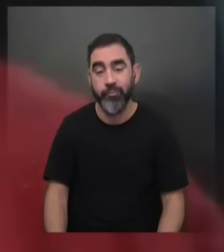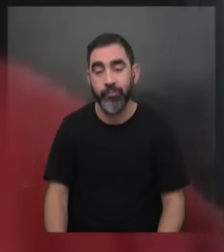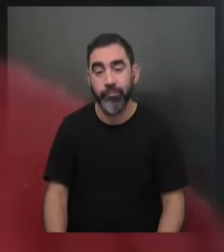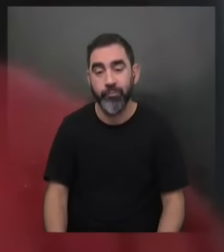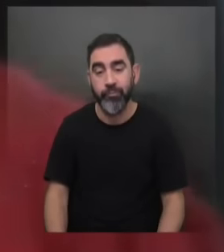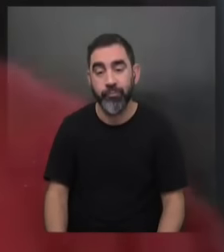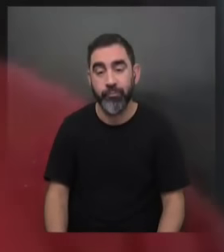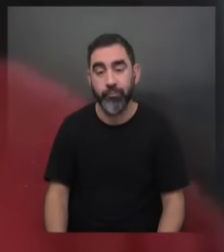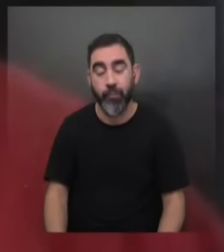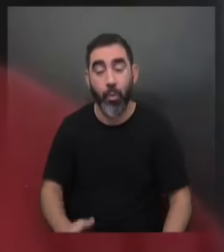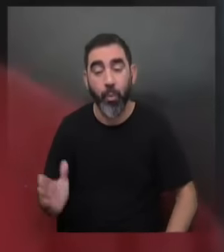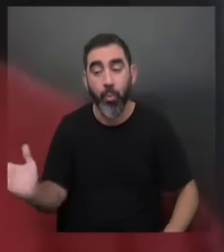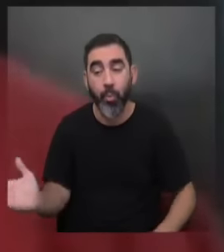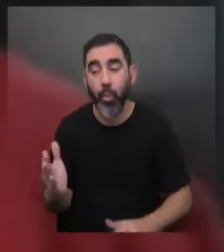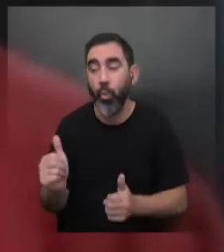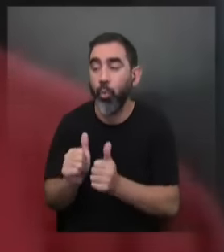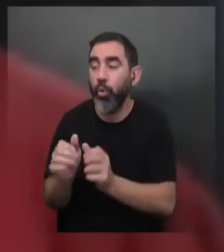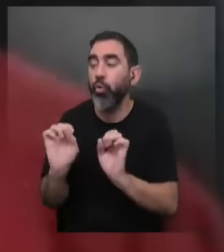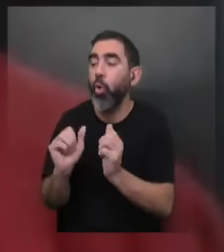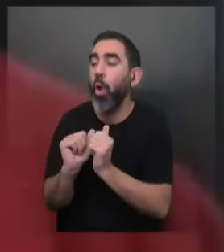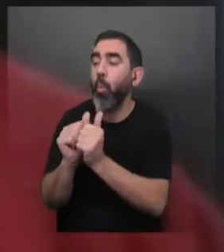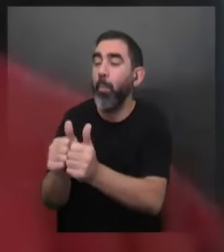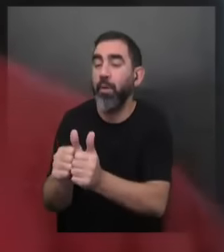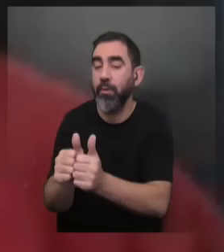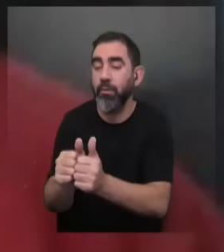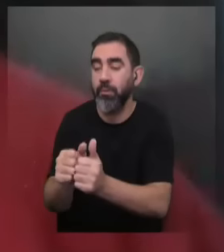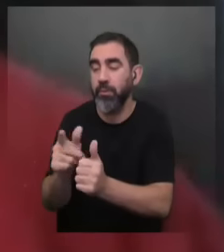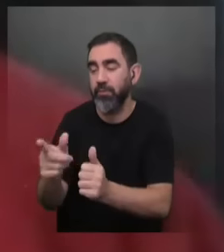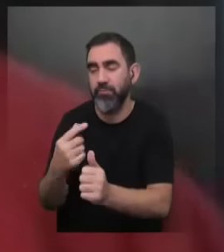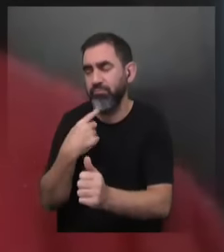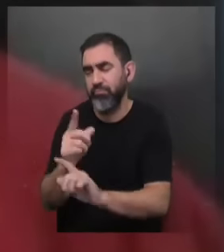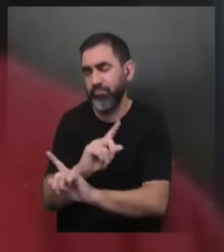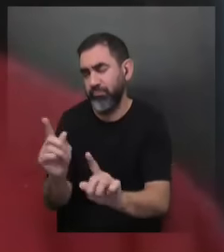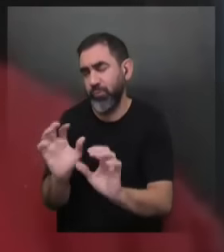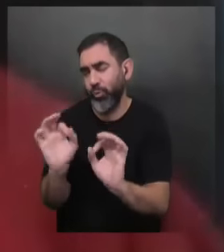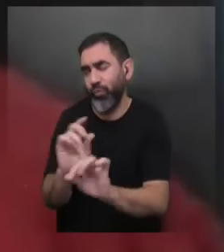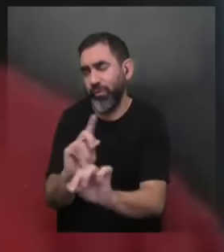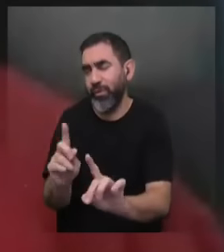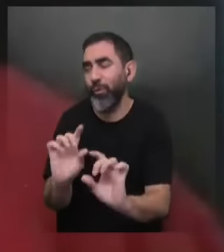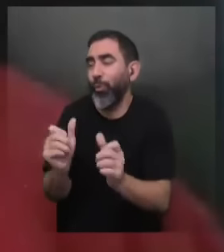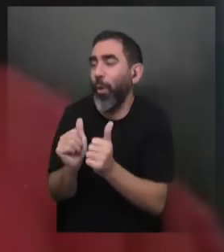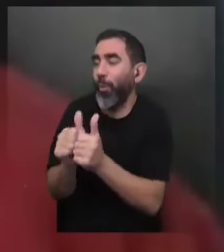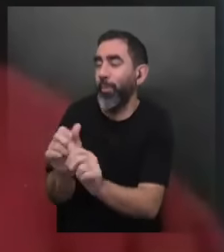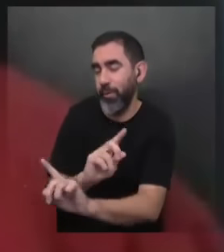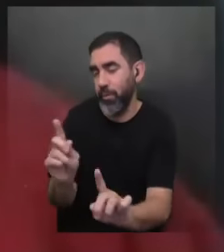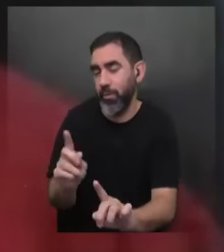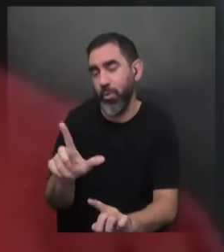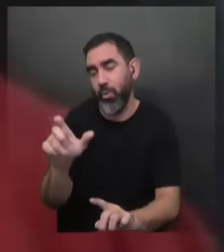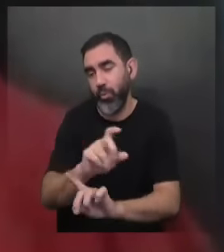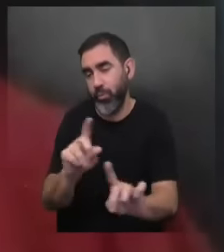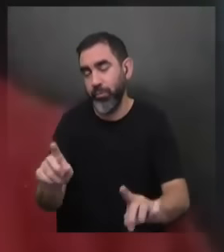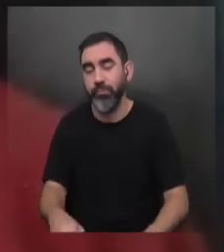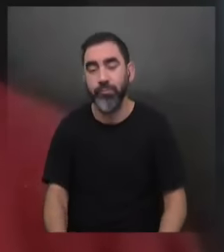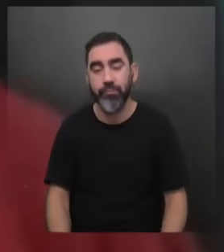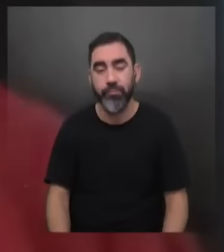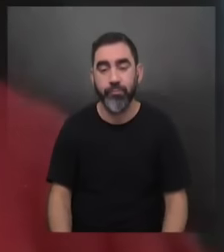este a los productores para nosotros era insuficiente y bueno naturalmente